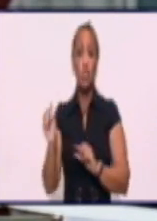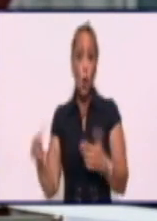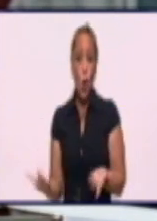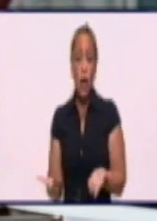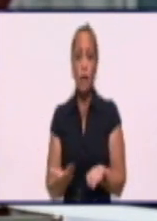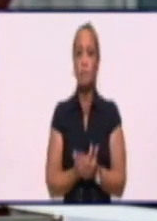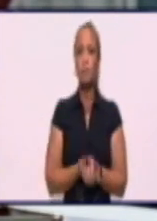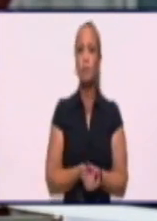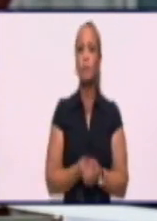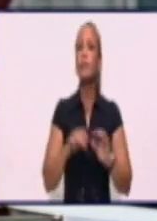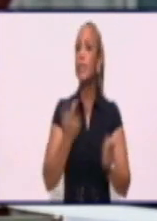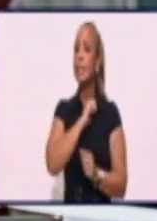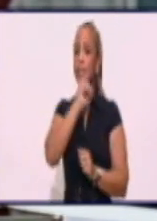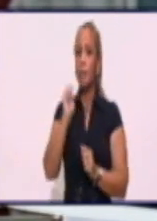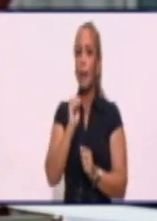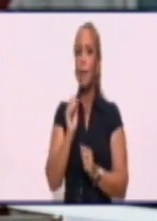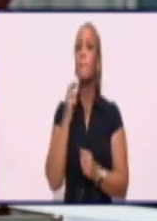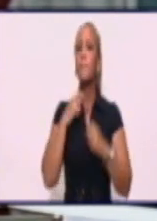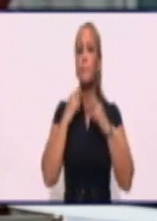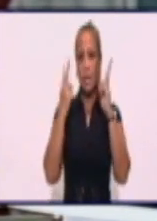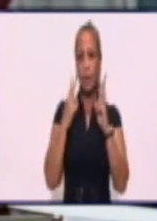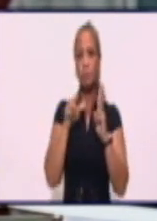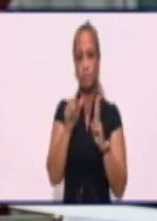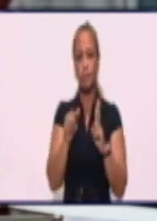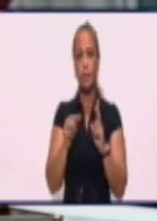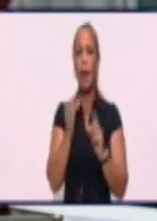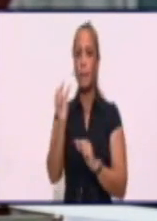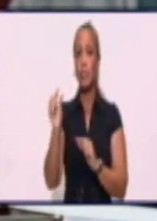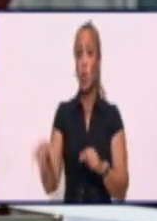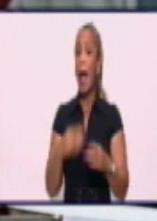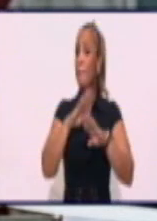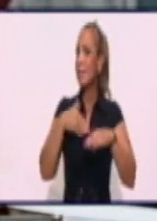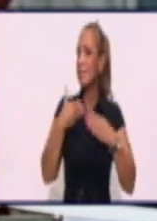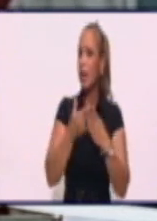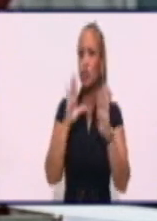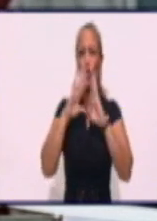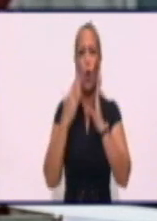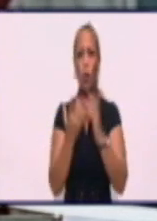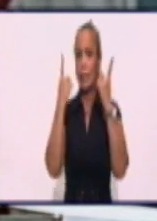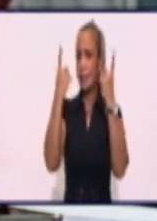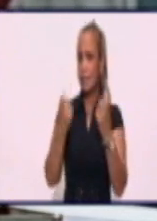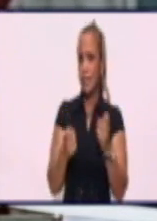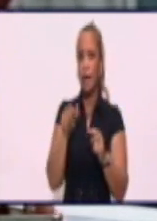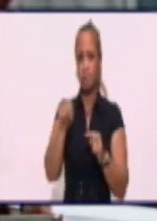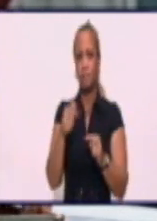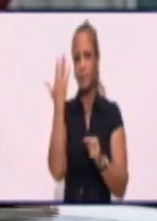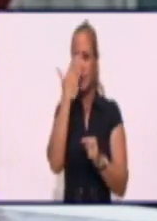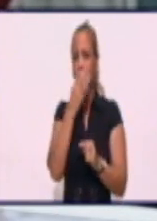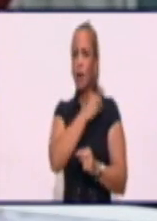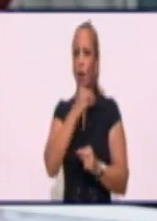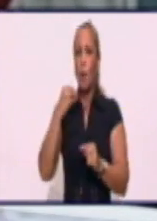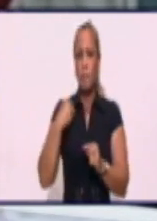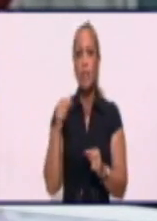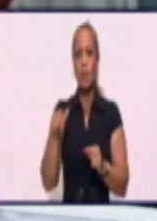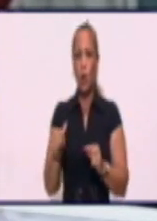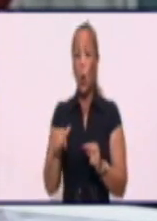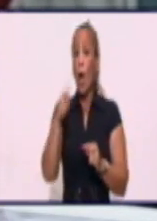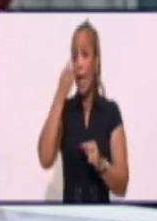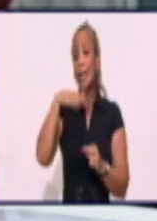de todas esas limitantes, ahí están nuestros médicos. A pesar de todas esas limitantes, este país no escatima un